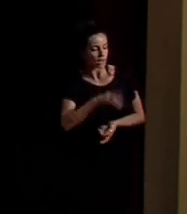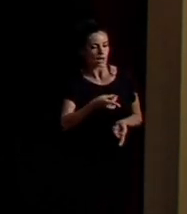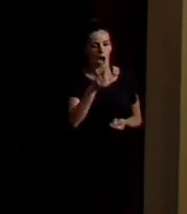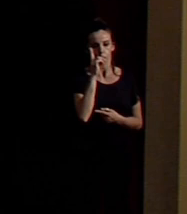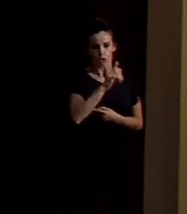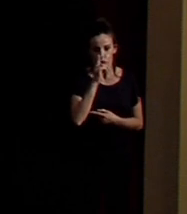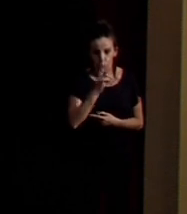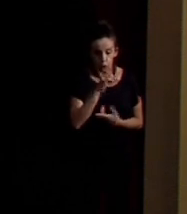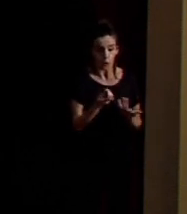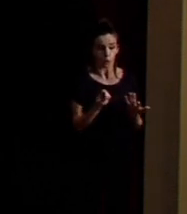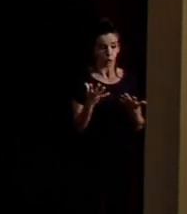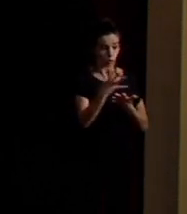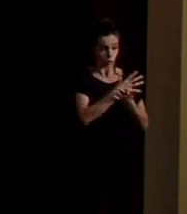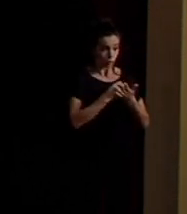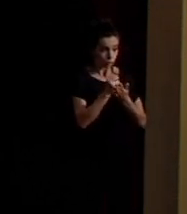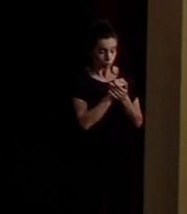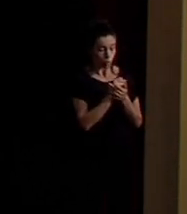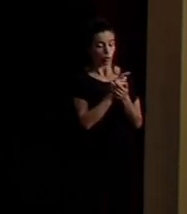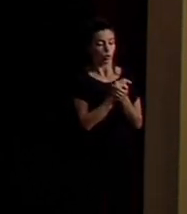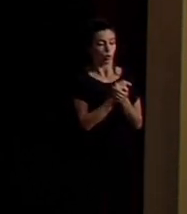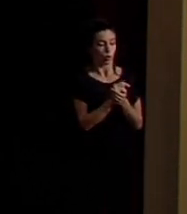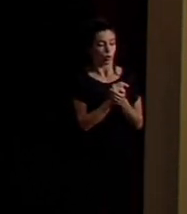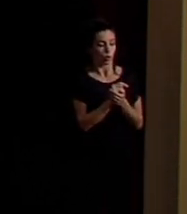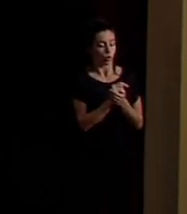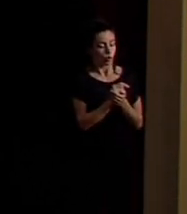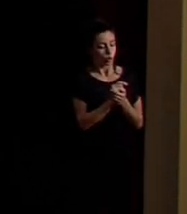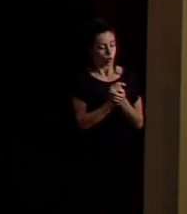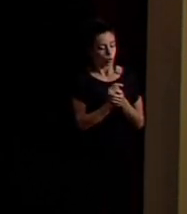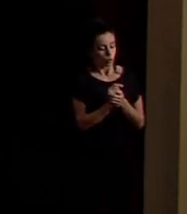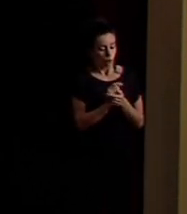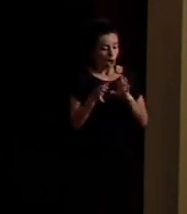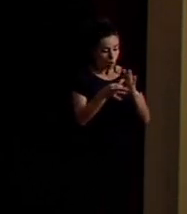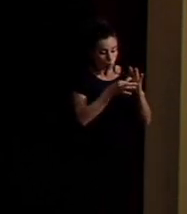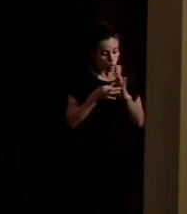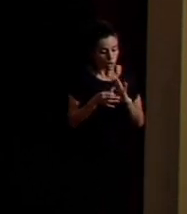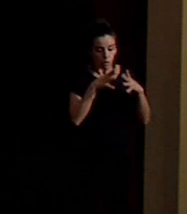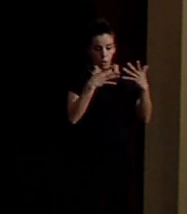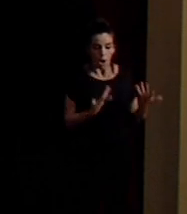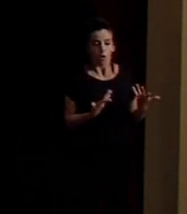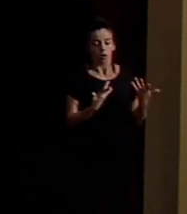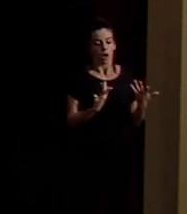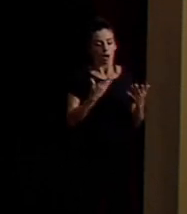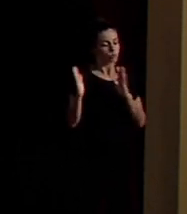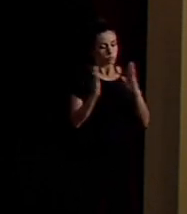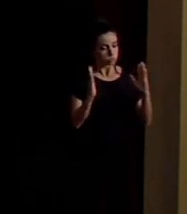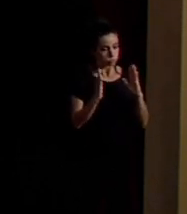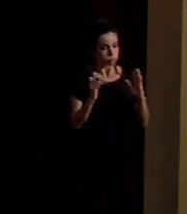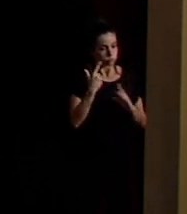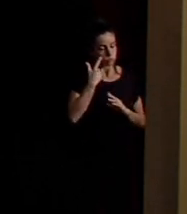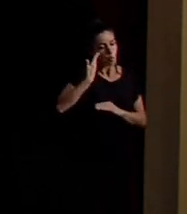prostitución, y todo ello unido en un momento donde el poder de la imagen, como también se ha puesto aquí de